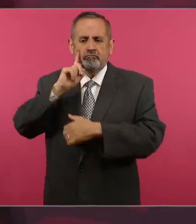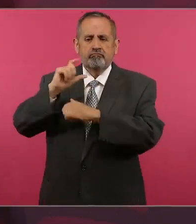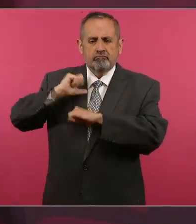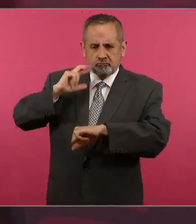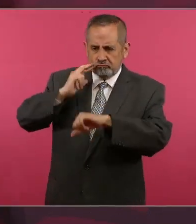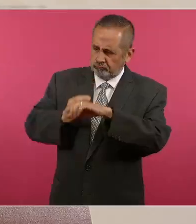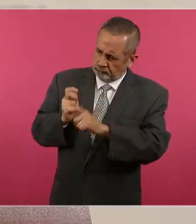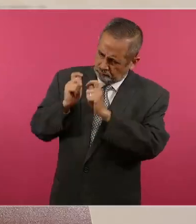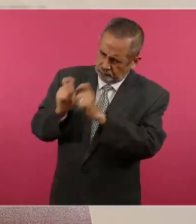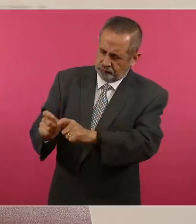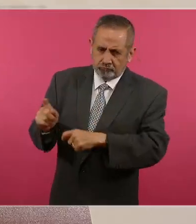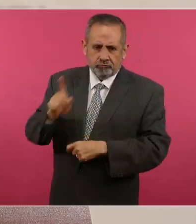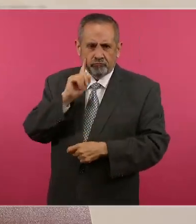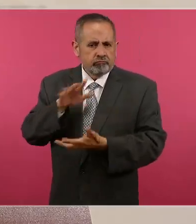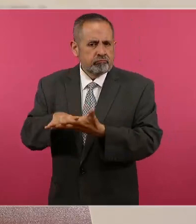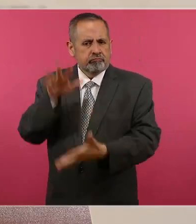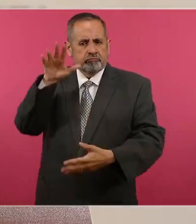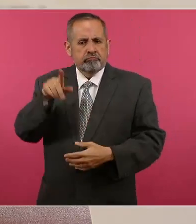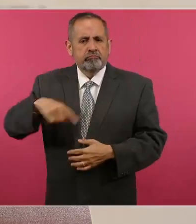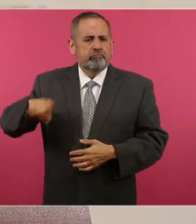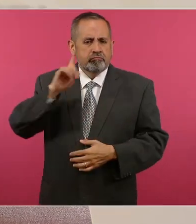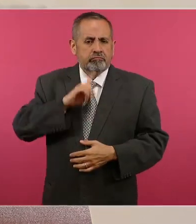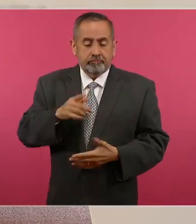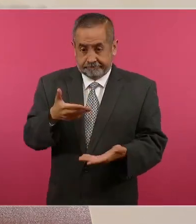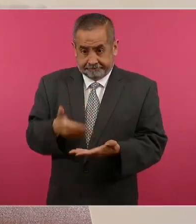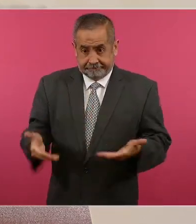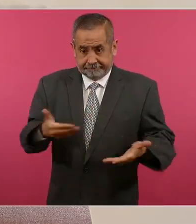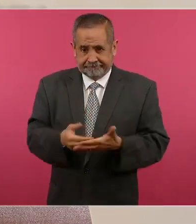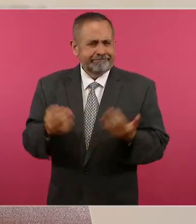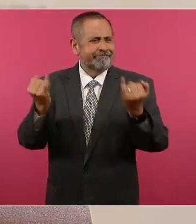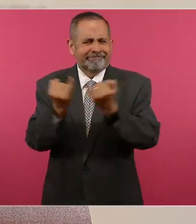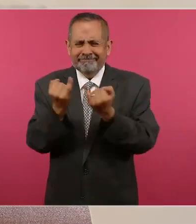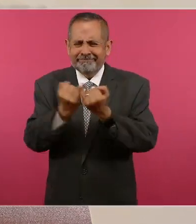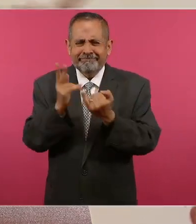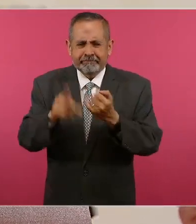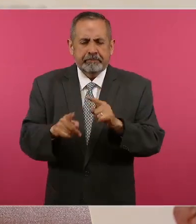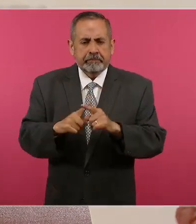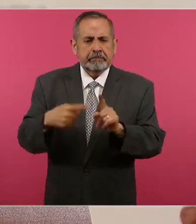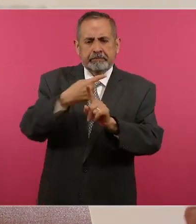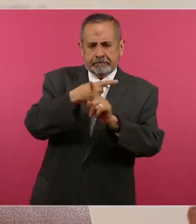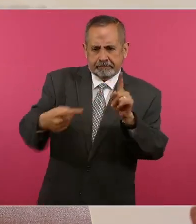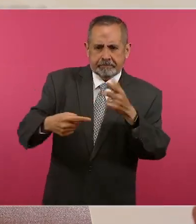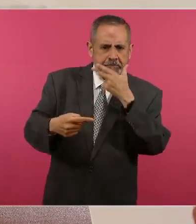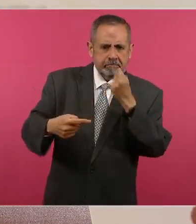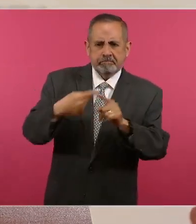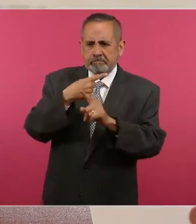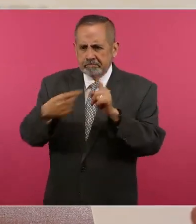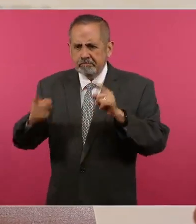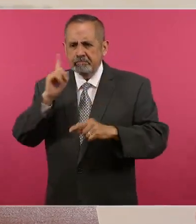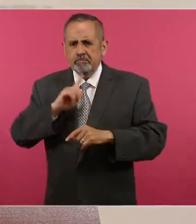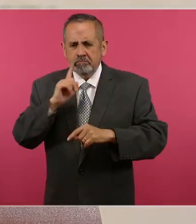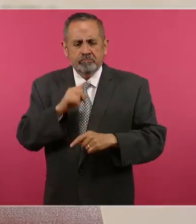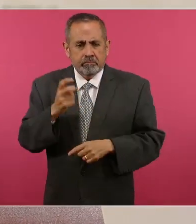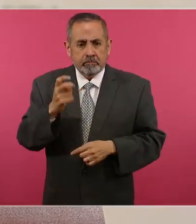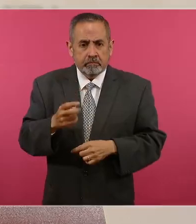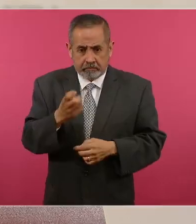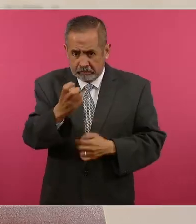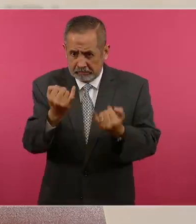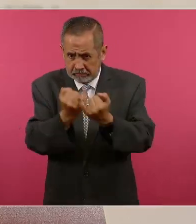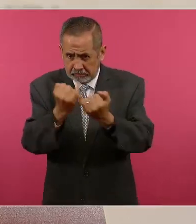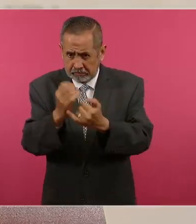ocupadas por mujeres, la mayoría. Y ahora lo mismo, mitad mujeres, mitad hombres. ¿Eso hizo Peña